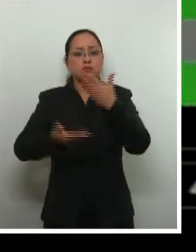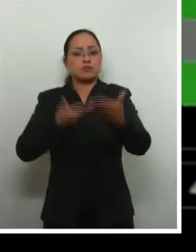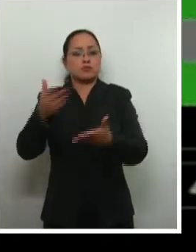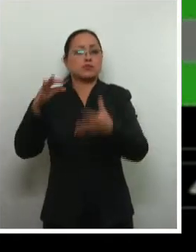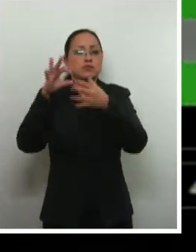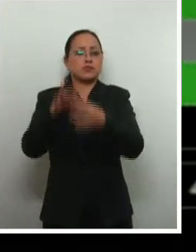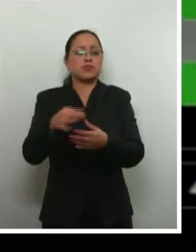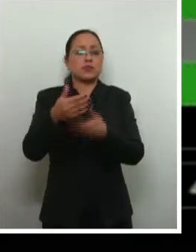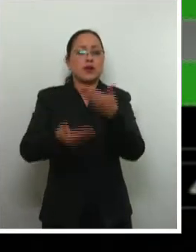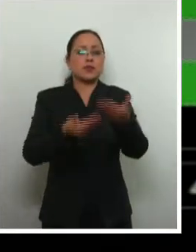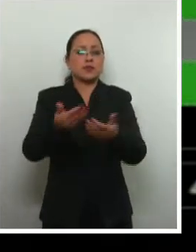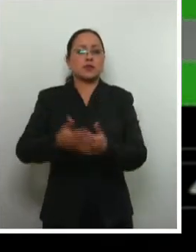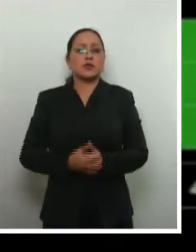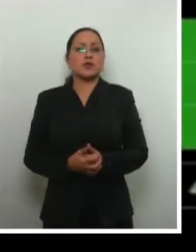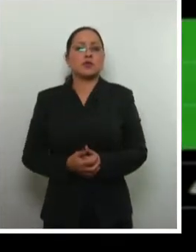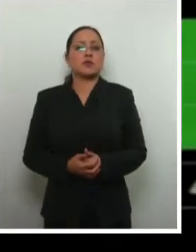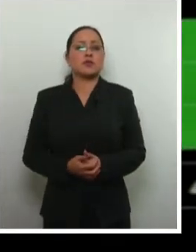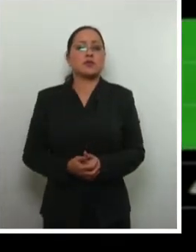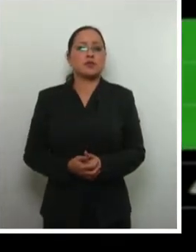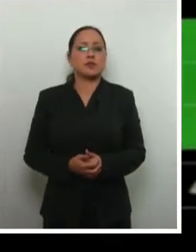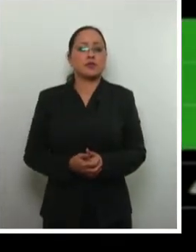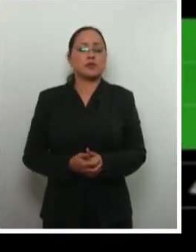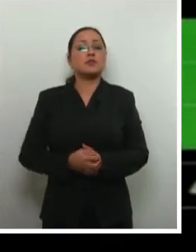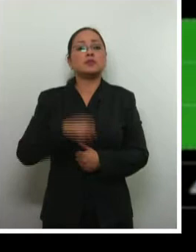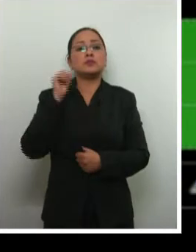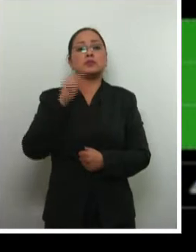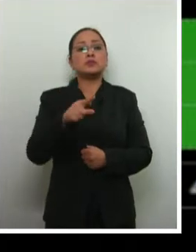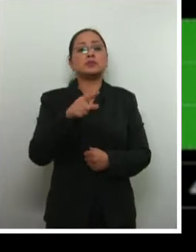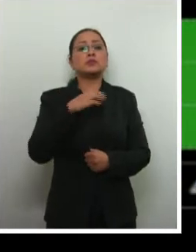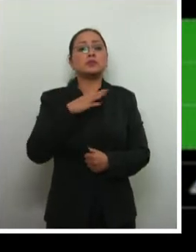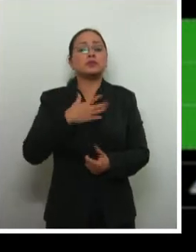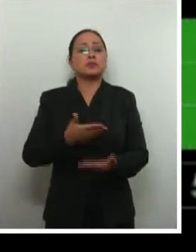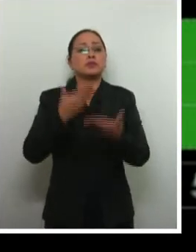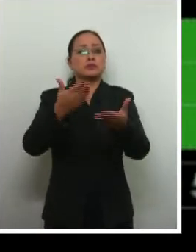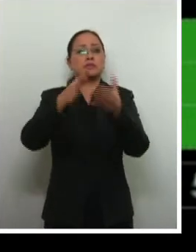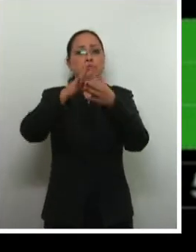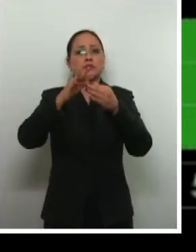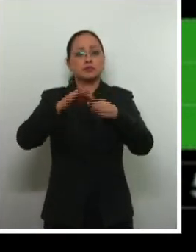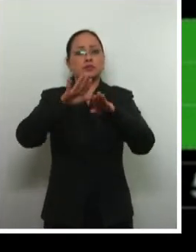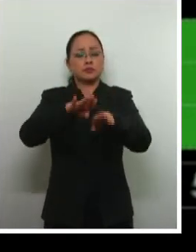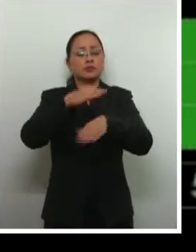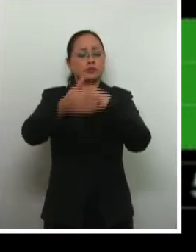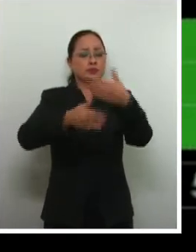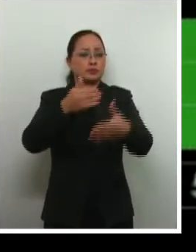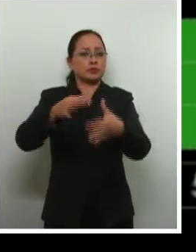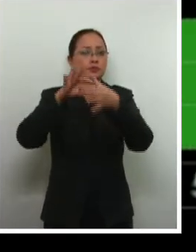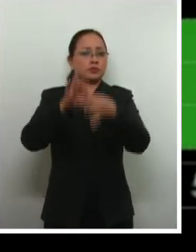los servicios. También habla sobre el desarrollo y la operación eficiente y